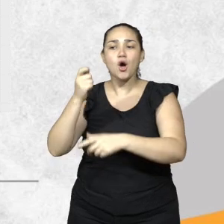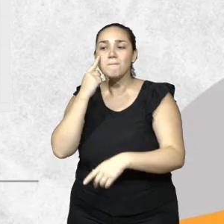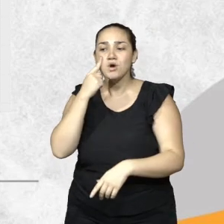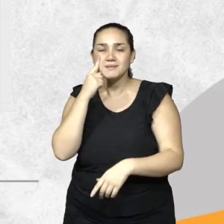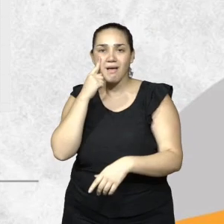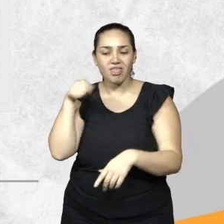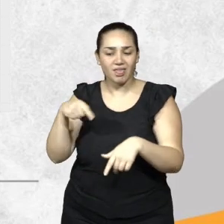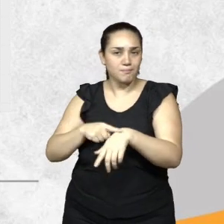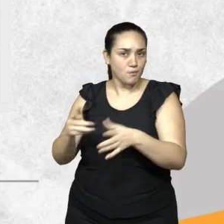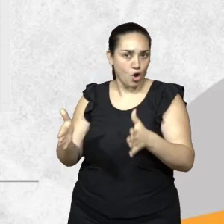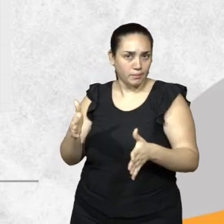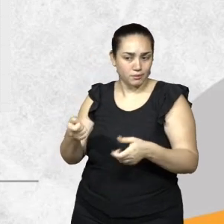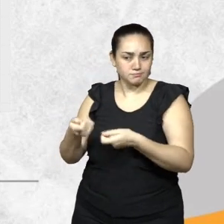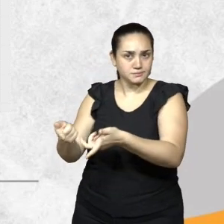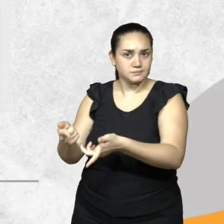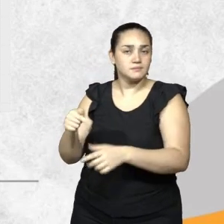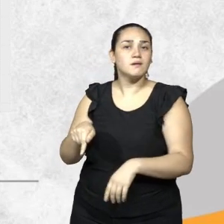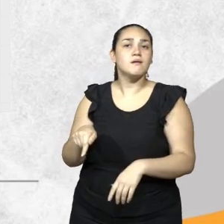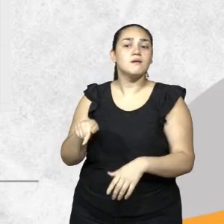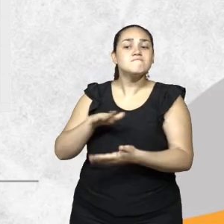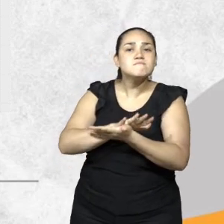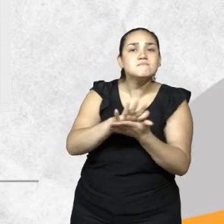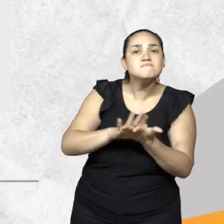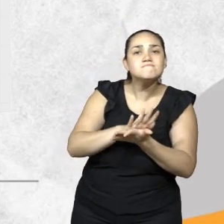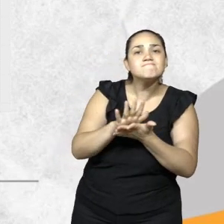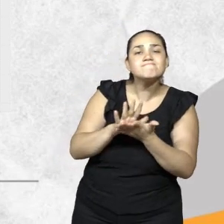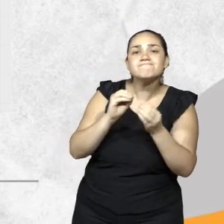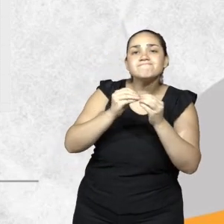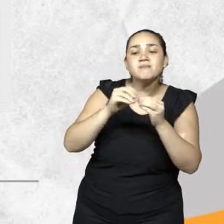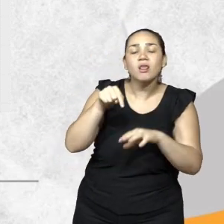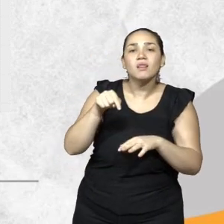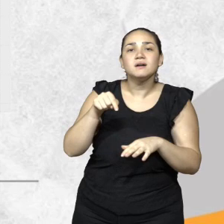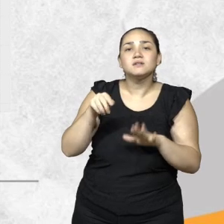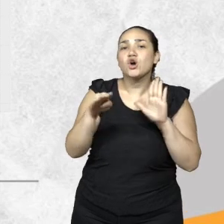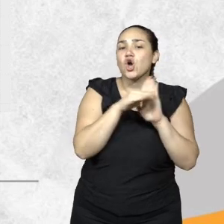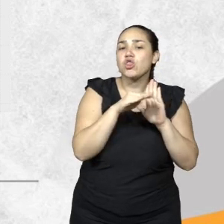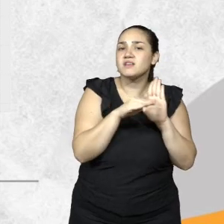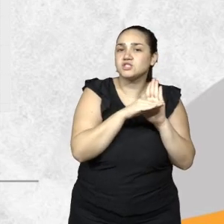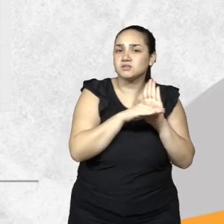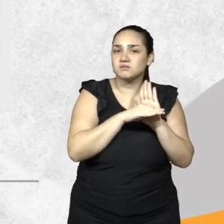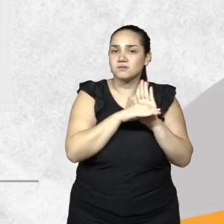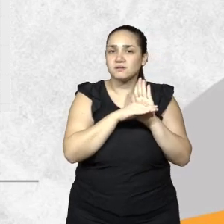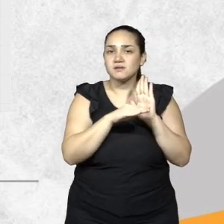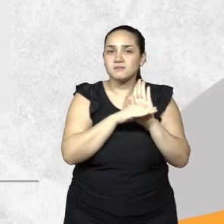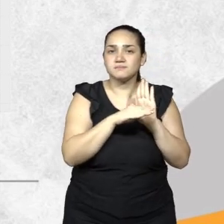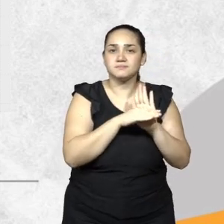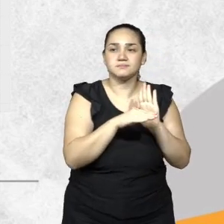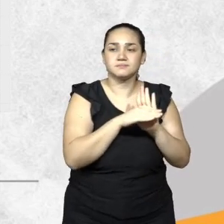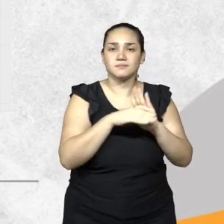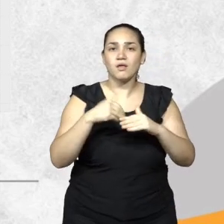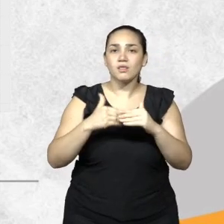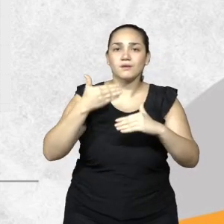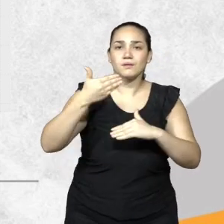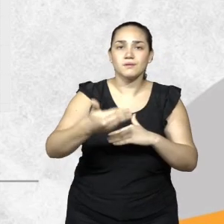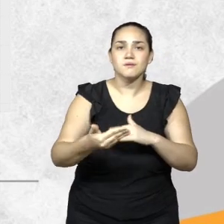el permiso. Bueno, en este caso, siendo una condición sobreviniente, dice la Sala Constitucional que